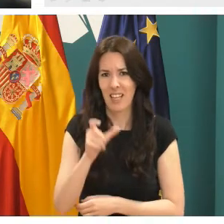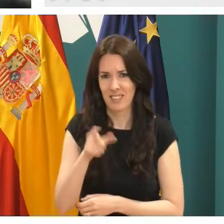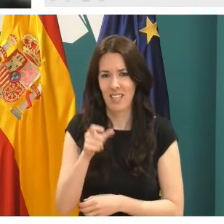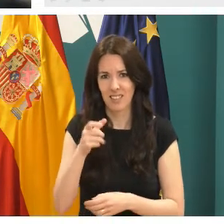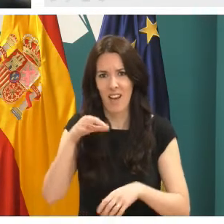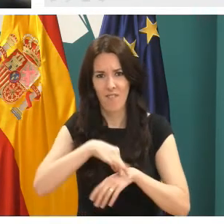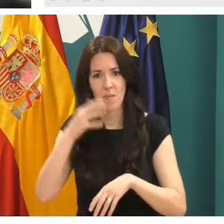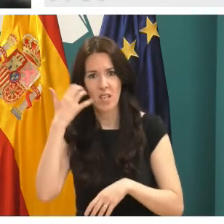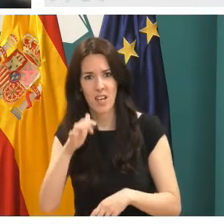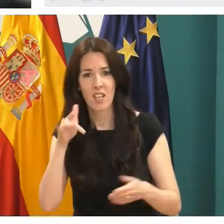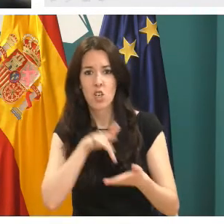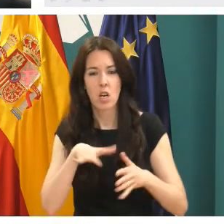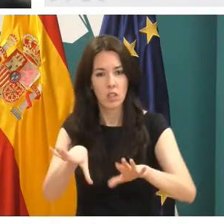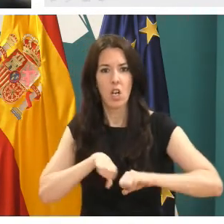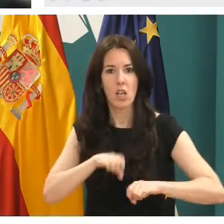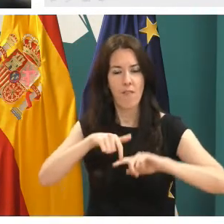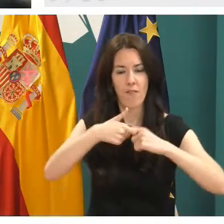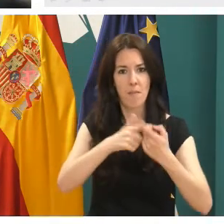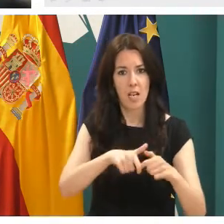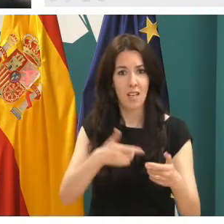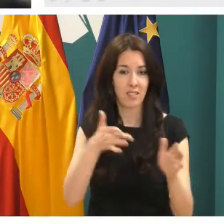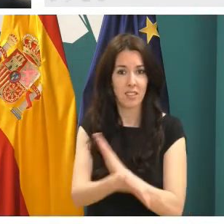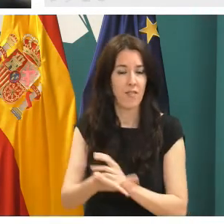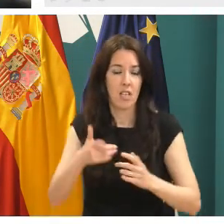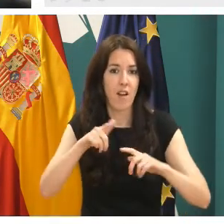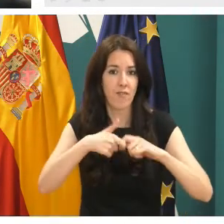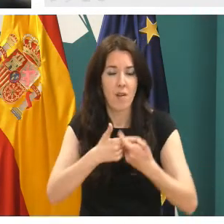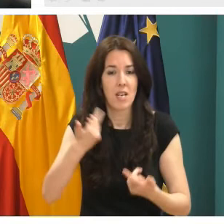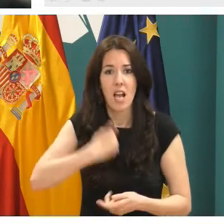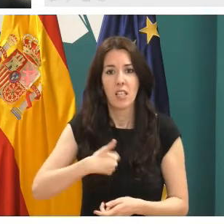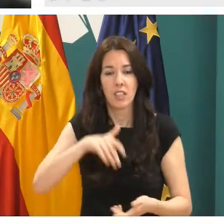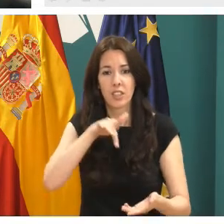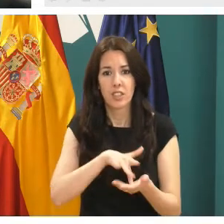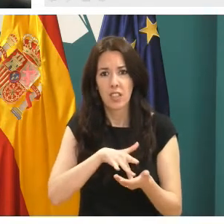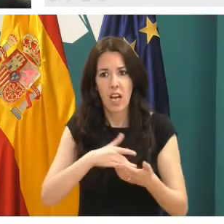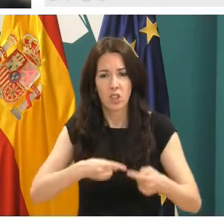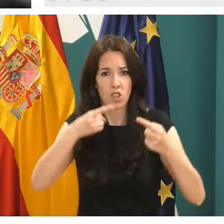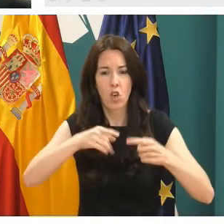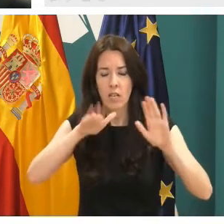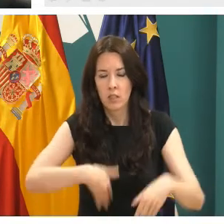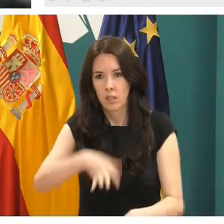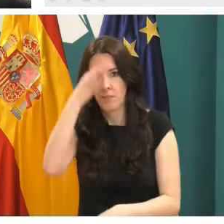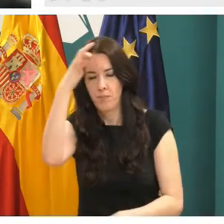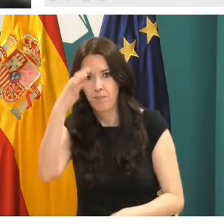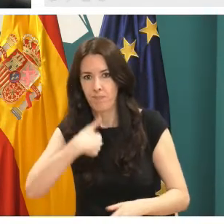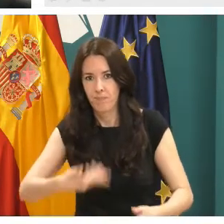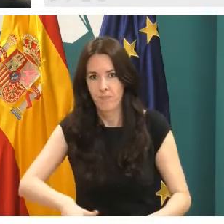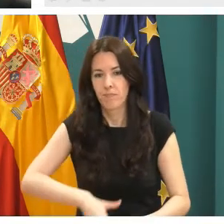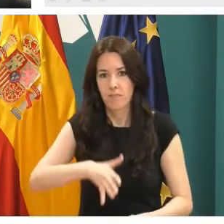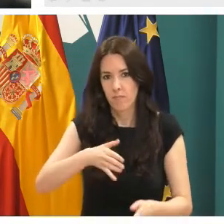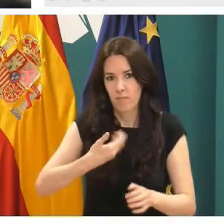la claudicación familiar, que es cuando la familia ya, después de haberse brindado mucho, se quema, se satura, entre otras